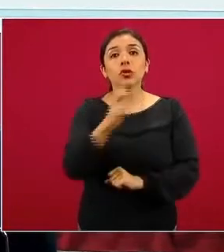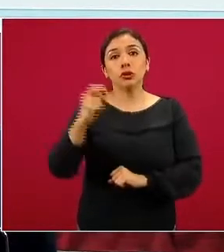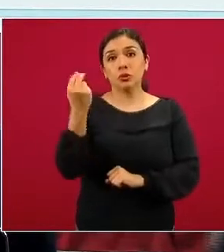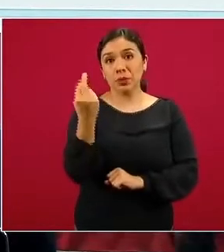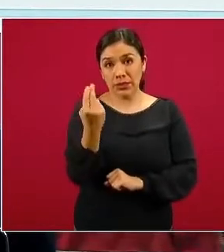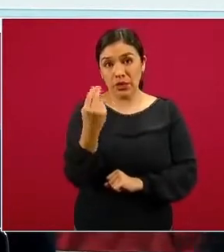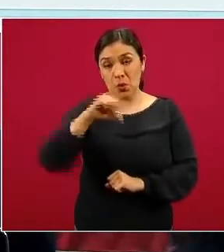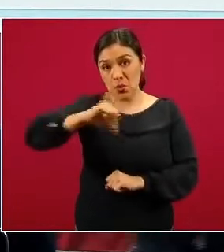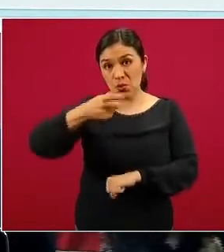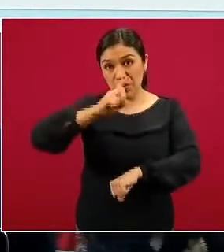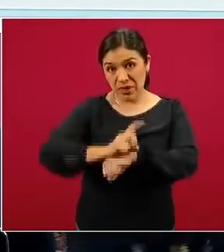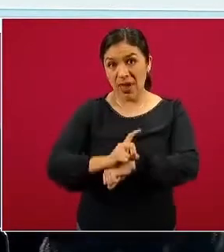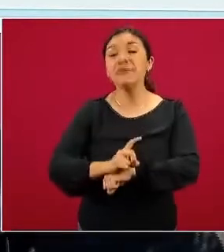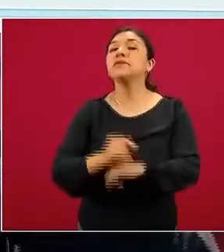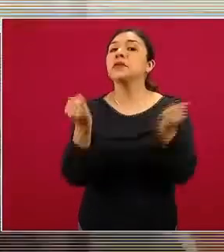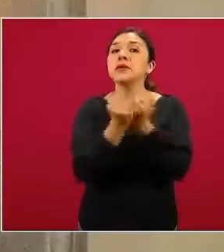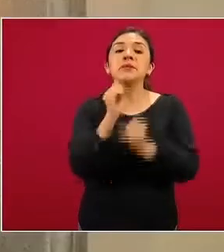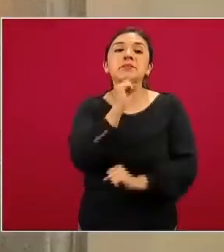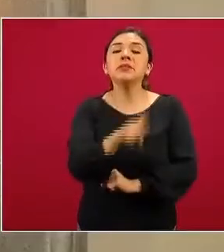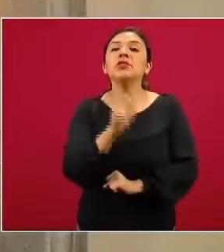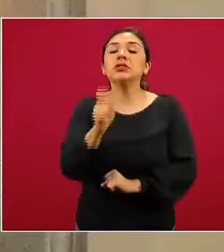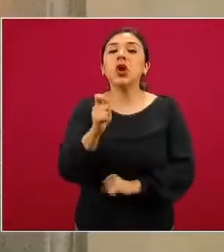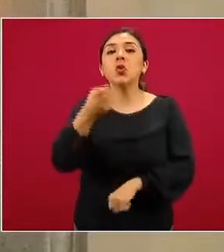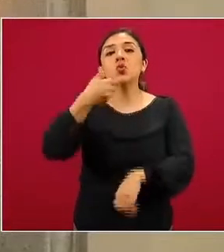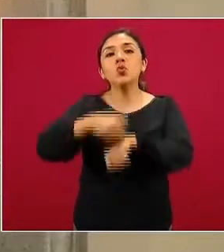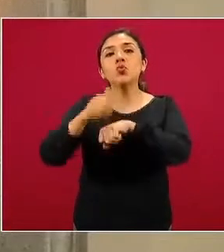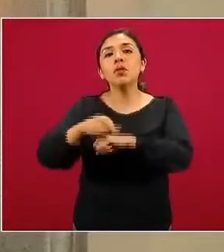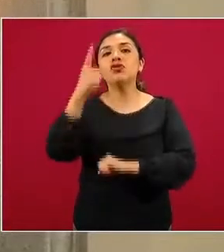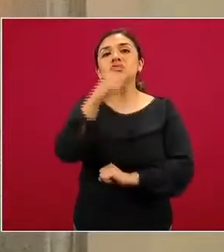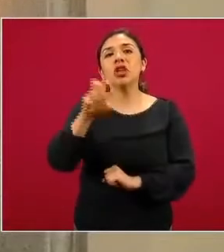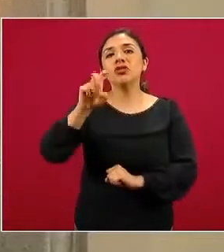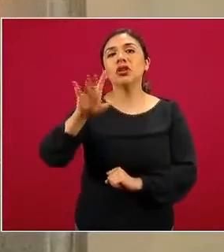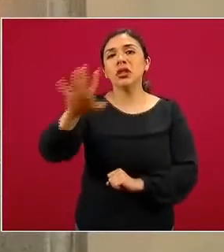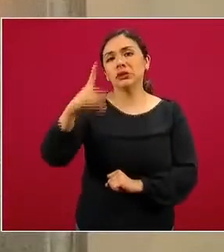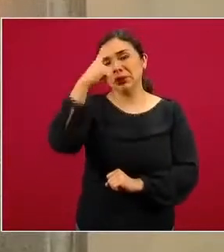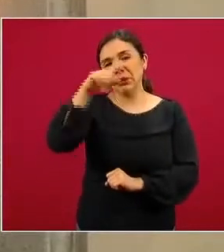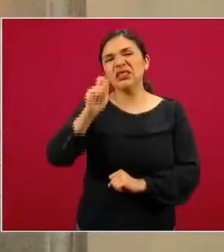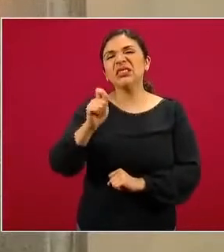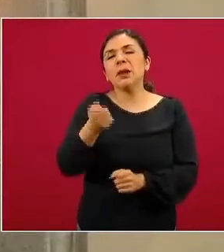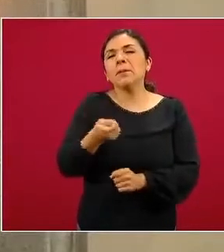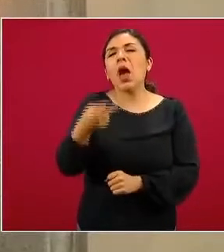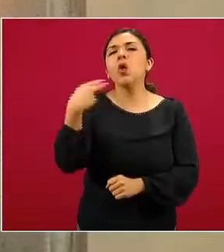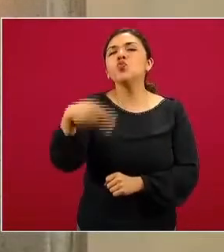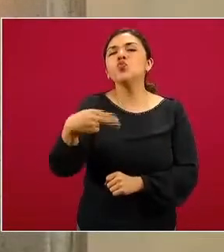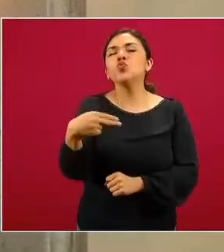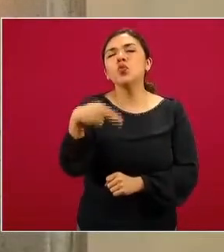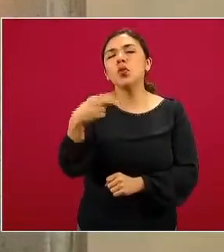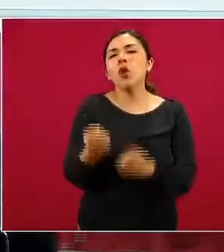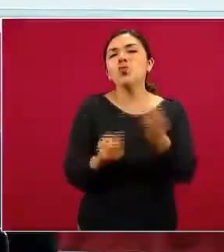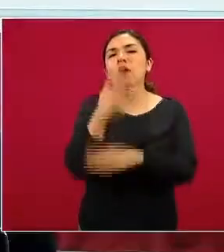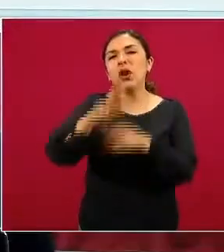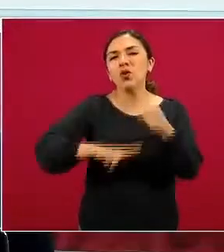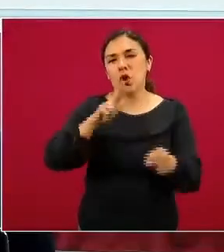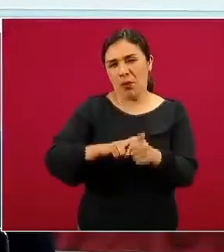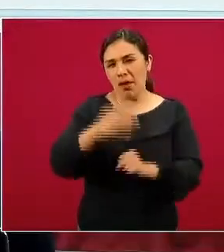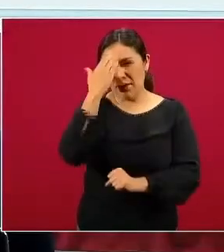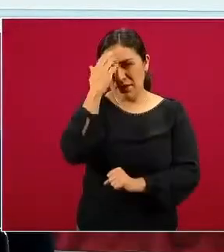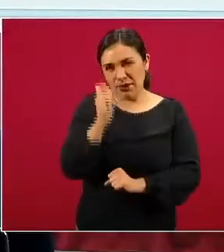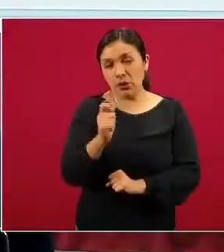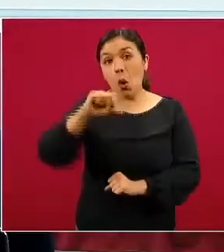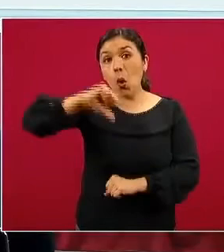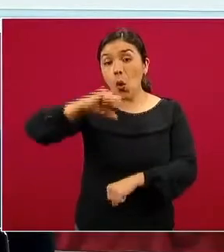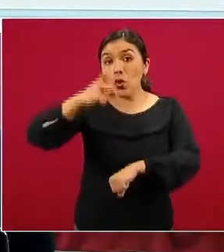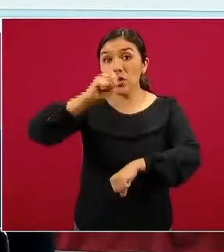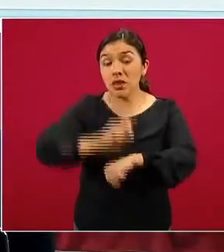225 el día de hoy y así también el día número 135 de la nueva normalidad. Como ustedes saben, el día de